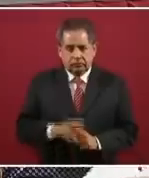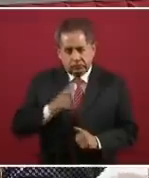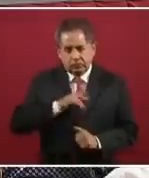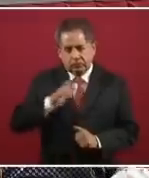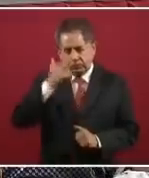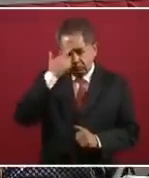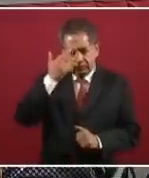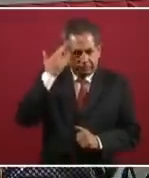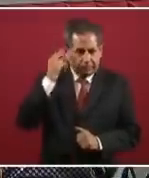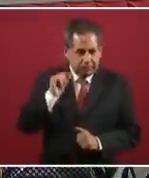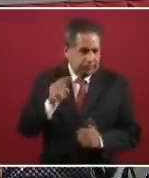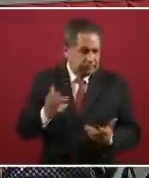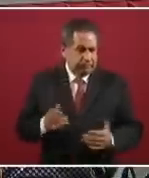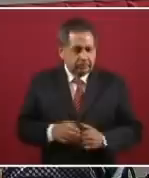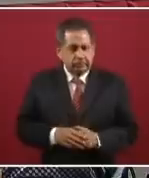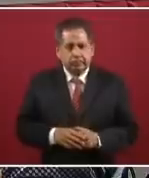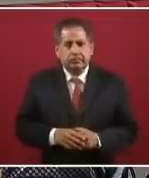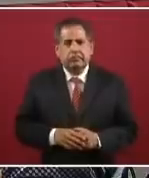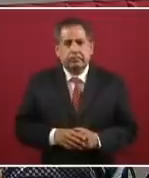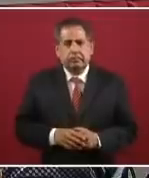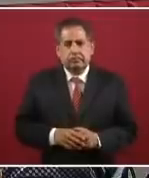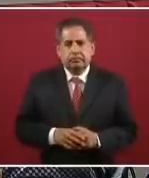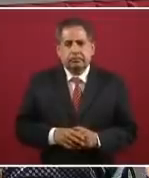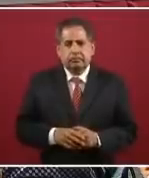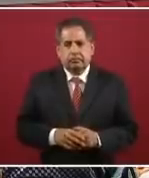recordemos un poco eso, cómo era.